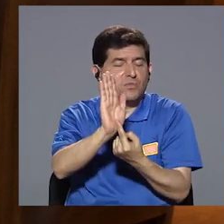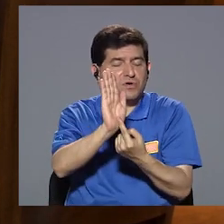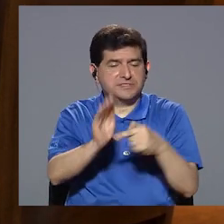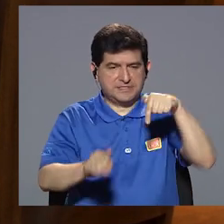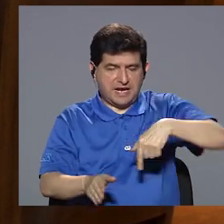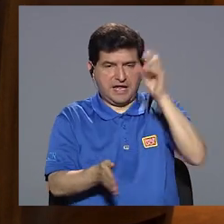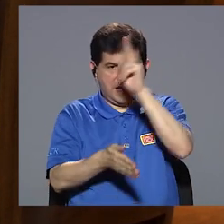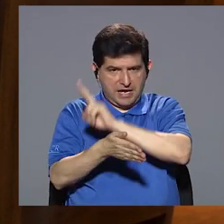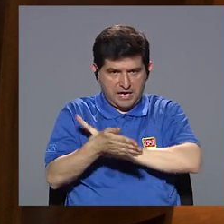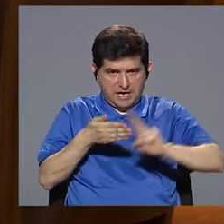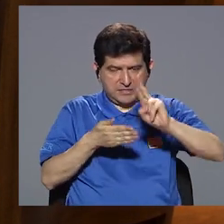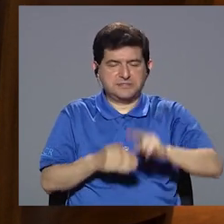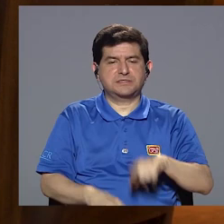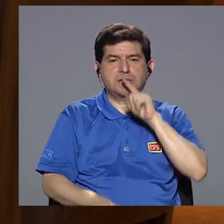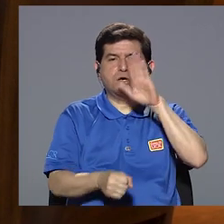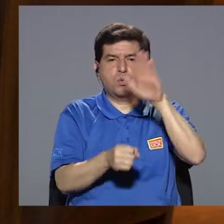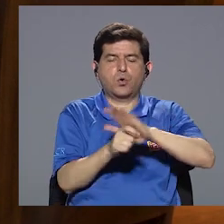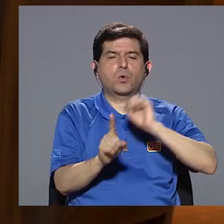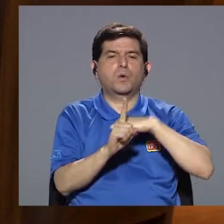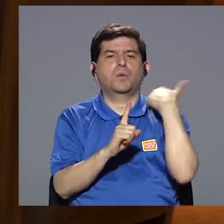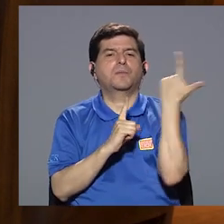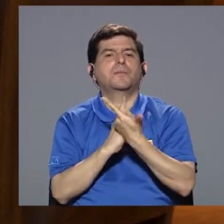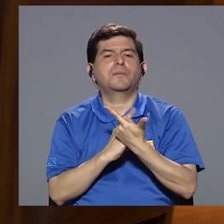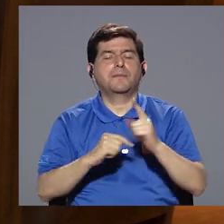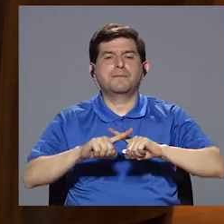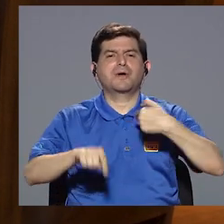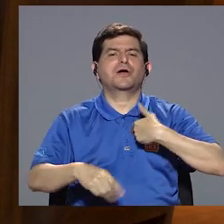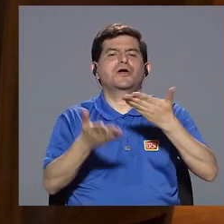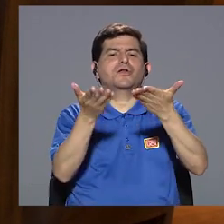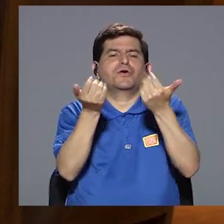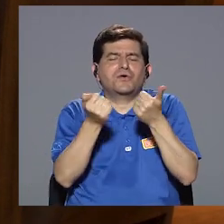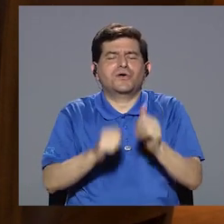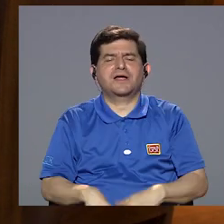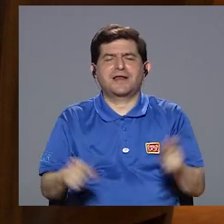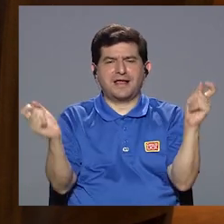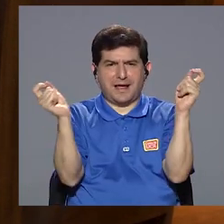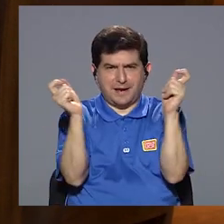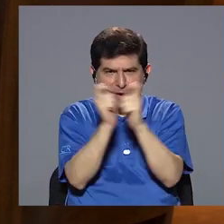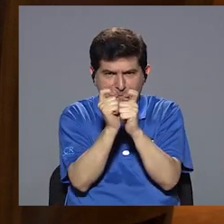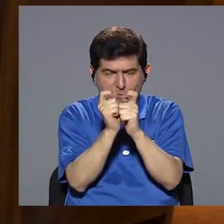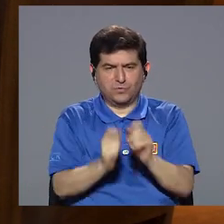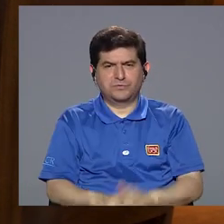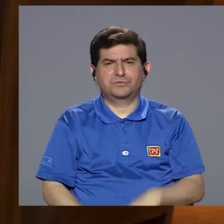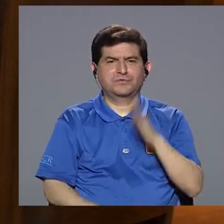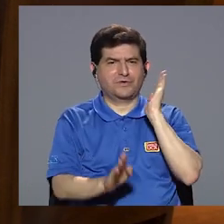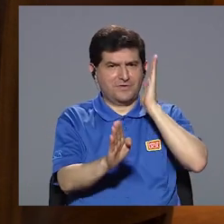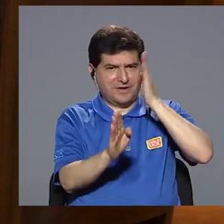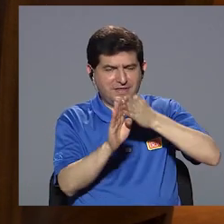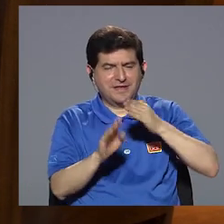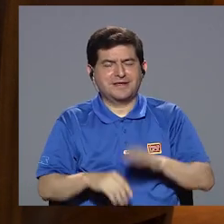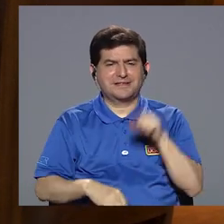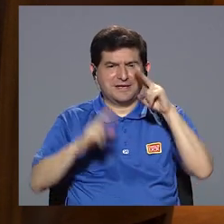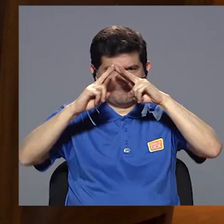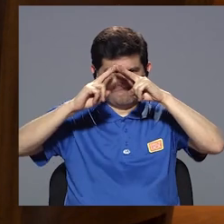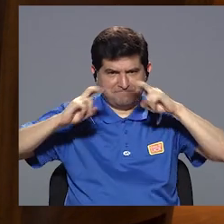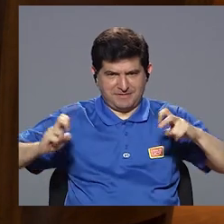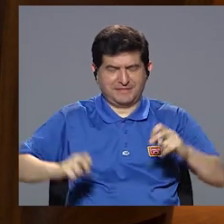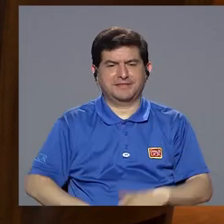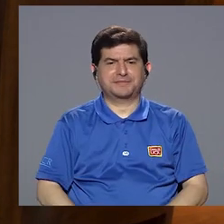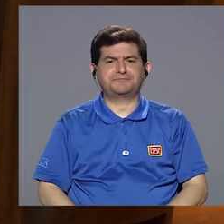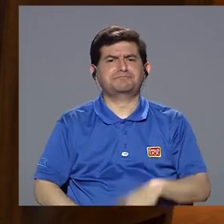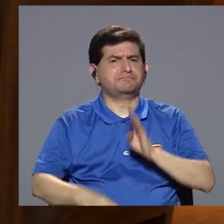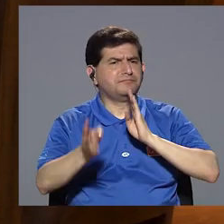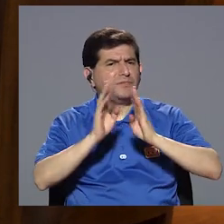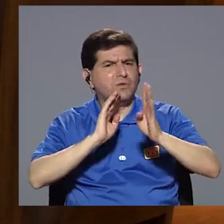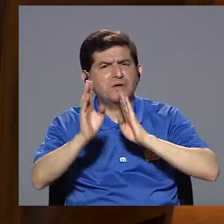expresa esta institución su compromiso social pero quería yo llegar al punto que precisamente estabas tocando